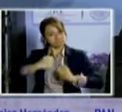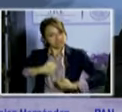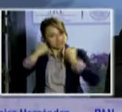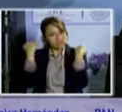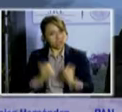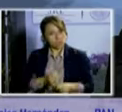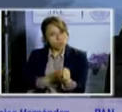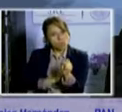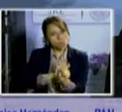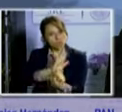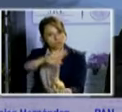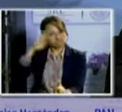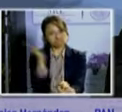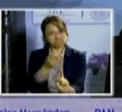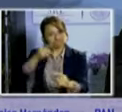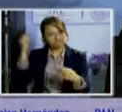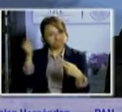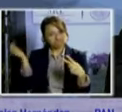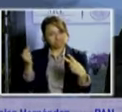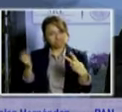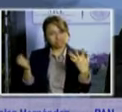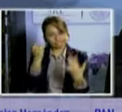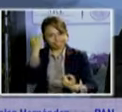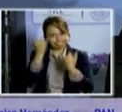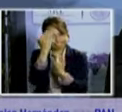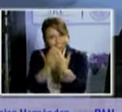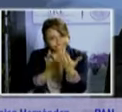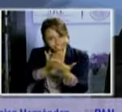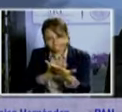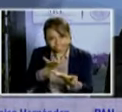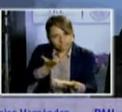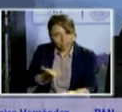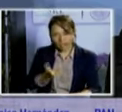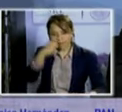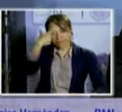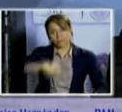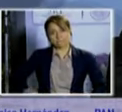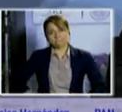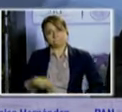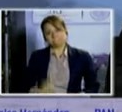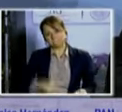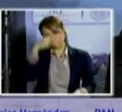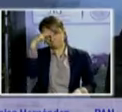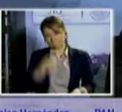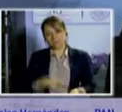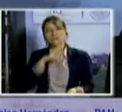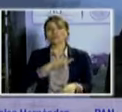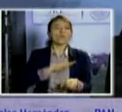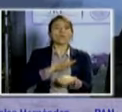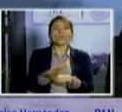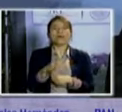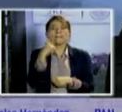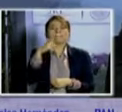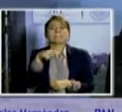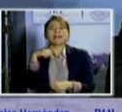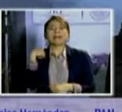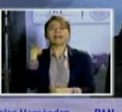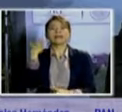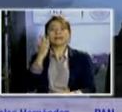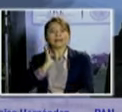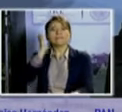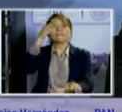actores pertinentes en la definición de la posición. ¿A qué es a lo que vamos a ir a 2016? Ya abrimos el